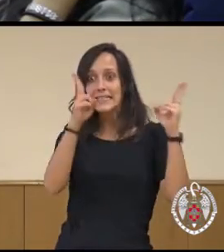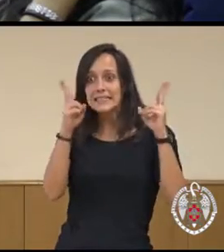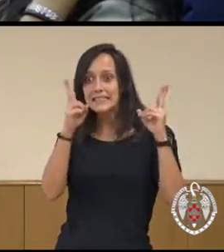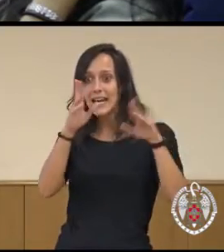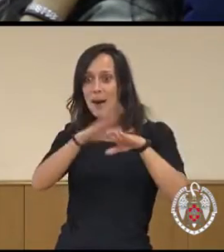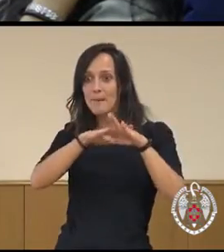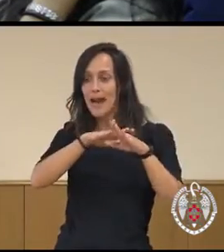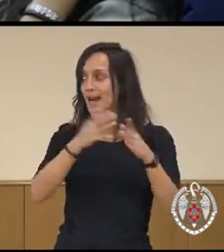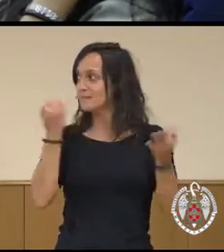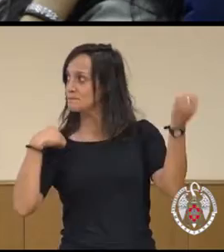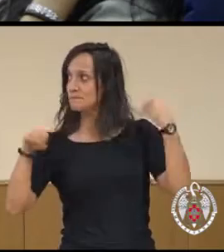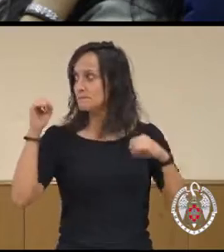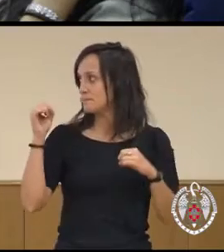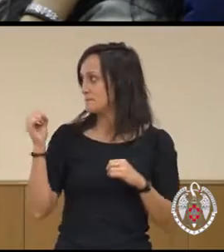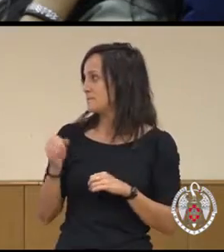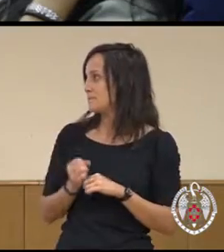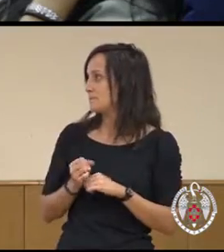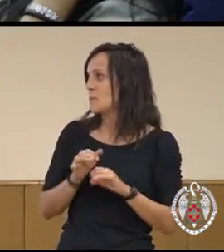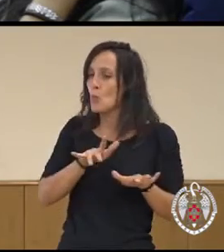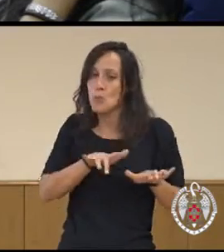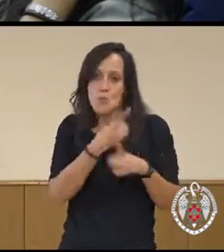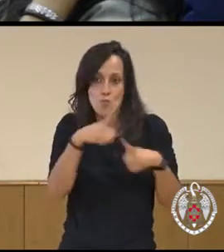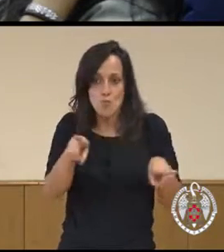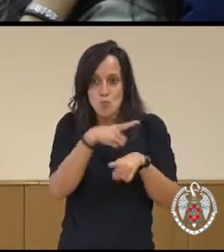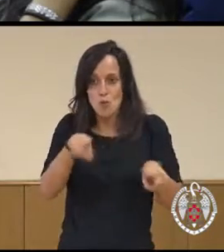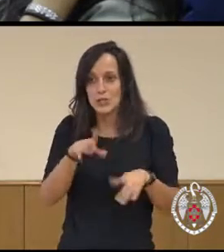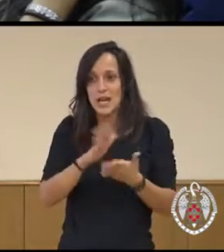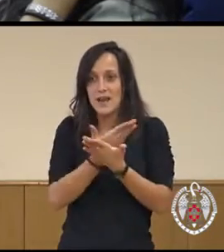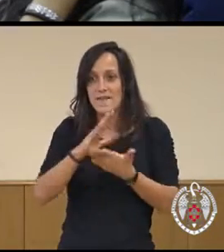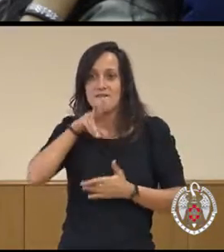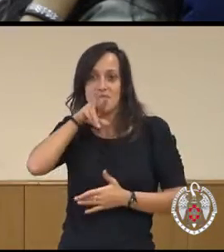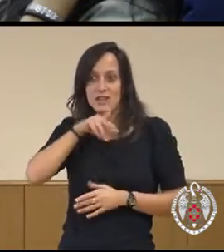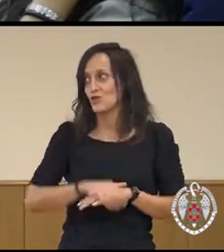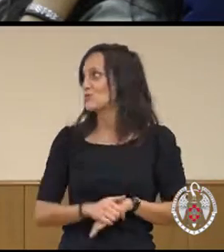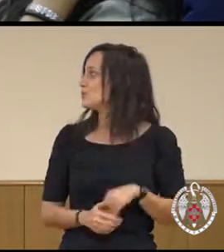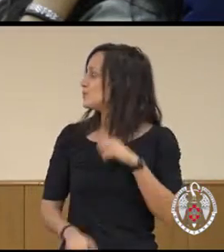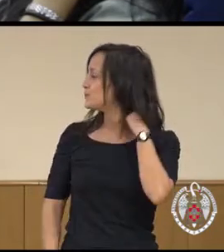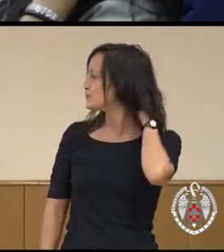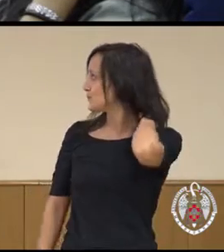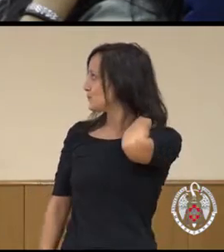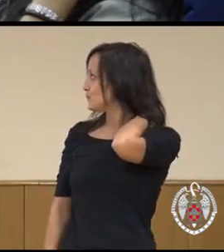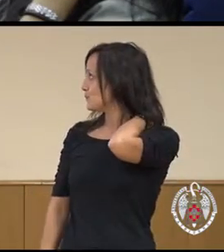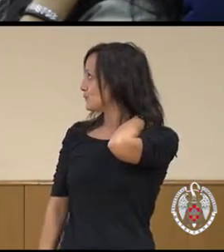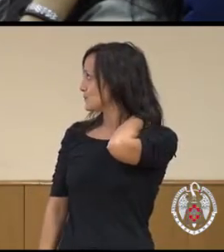que la gente pueda seguirlo. Esperemos que se entiendan también las palabras.